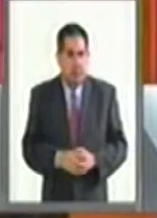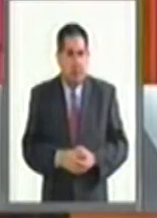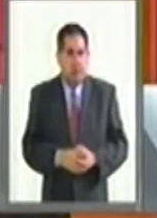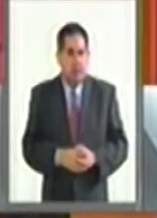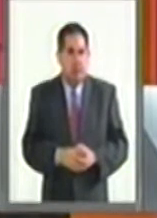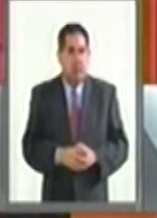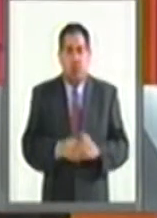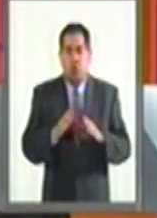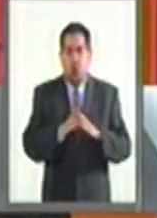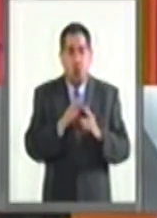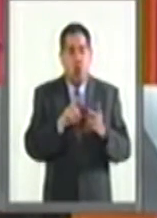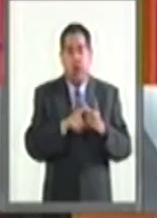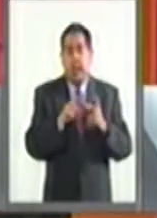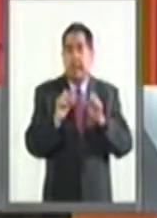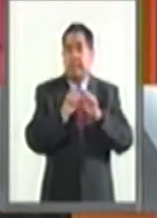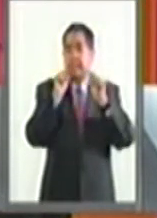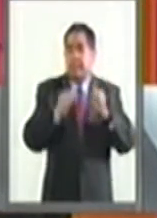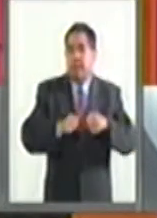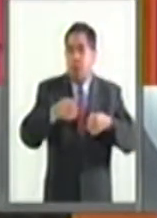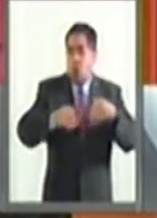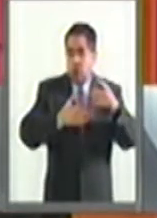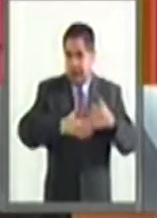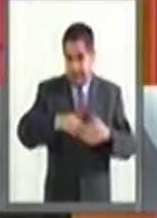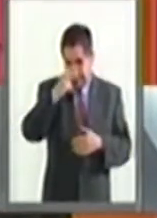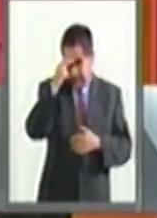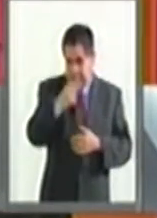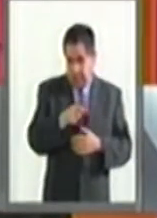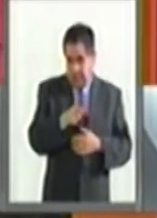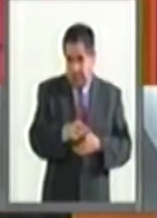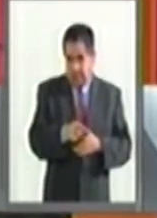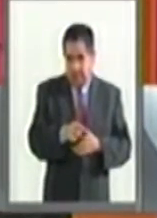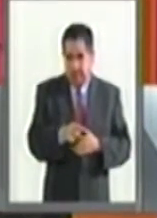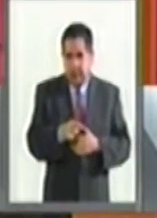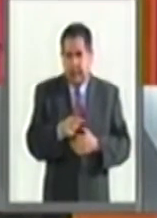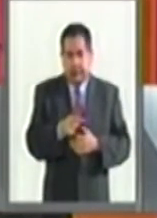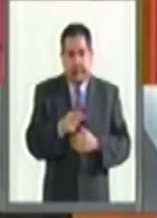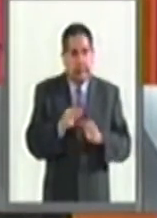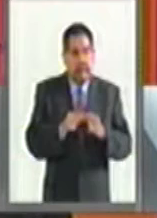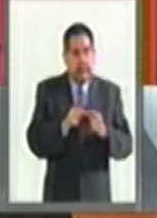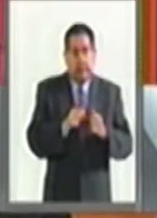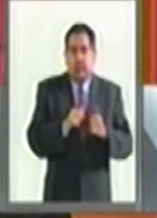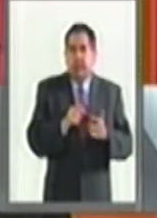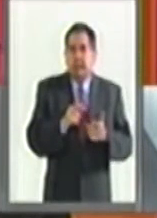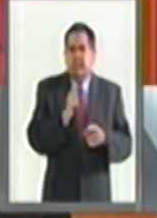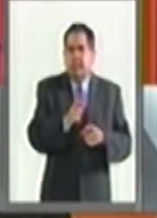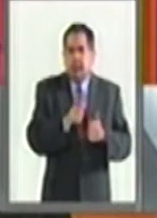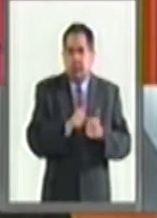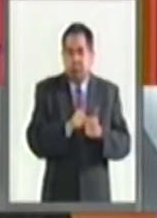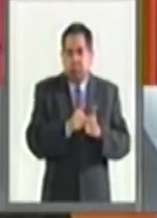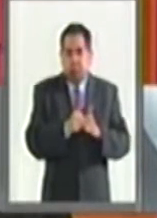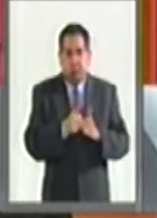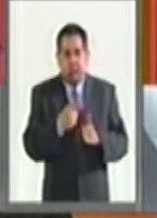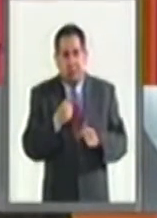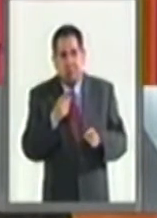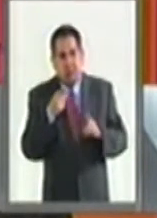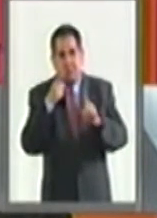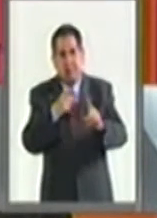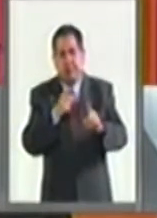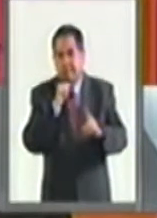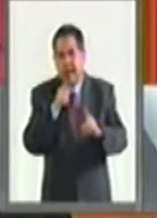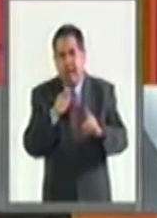El funcionamiento del sistema de impartición de justicia en México paulatinamente ha ido perdiendo el